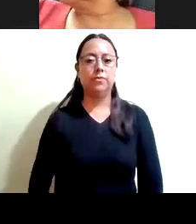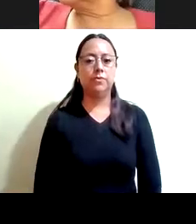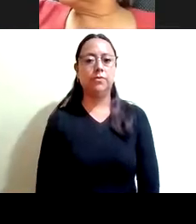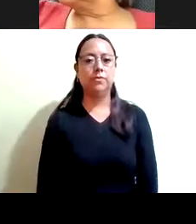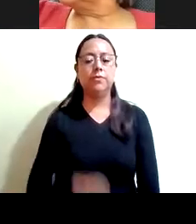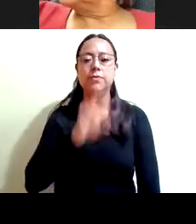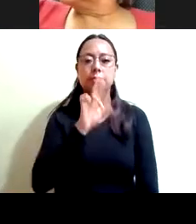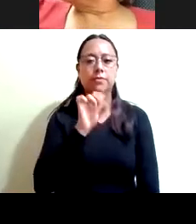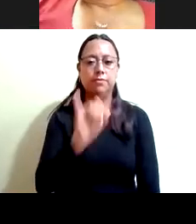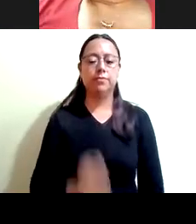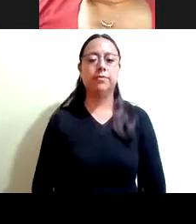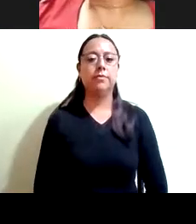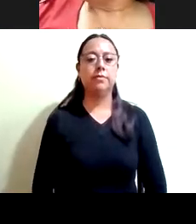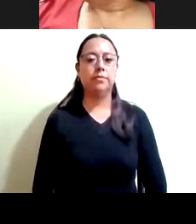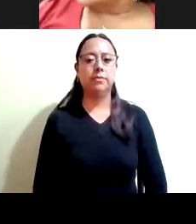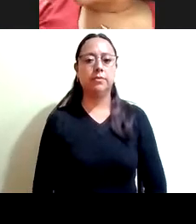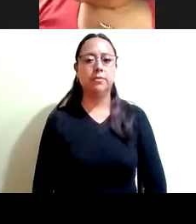A favor.